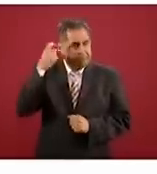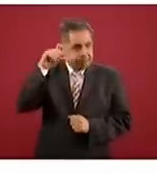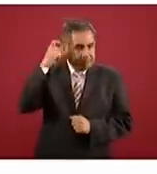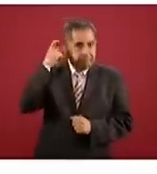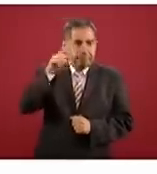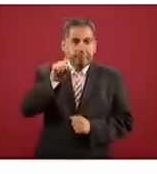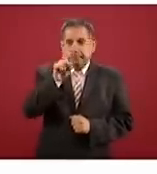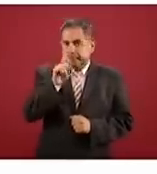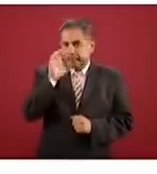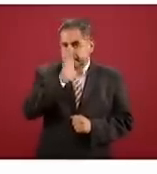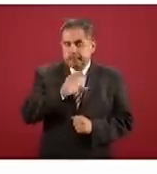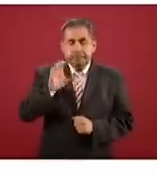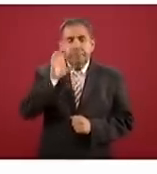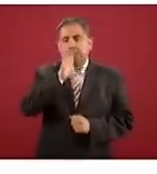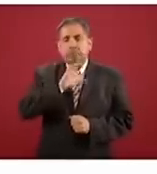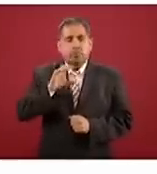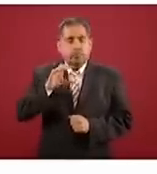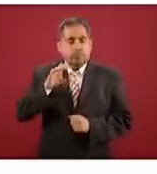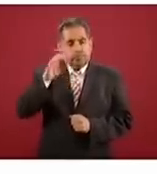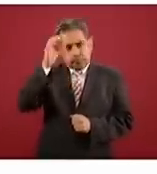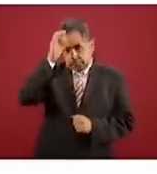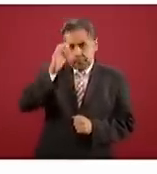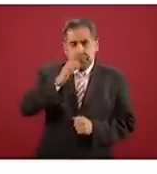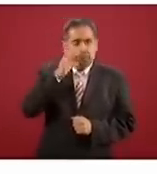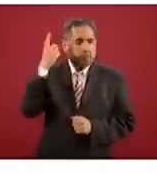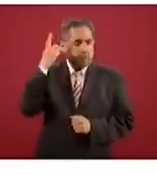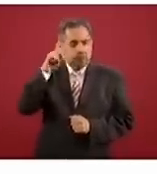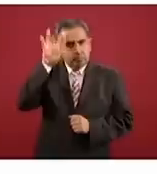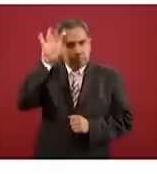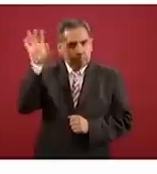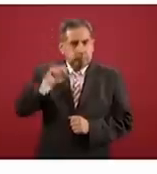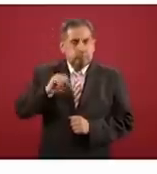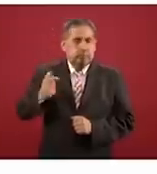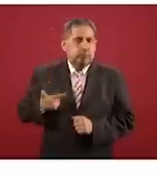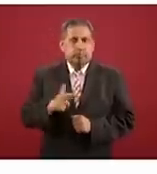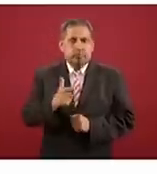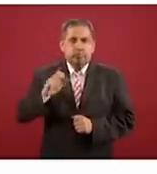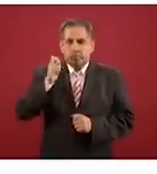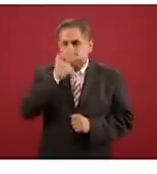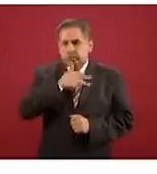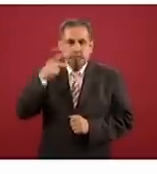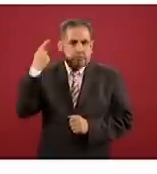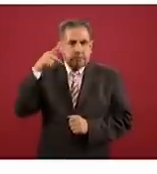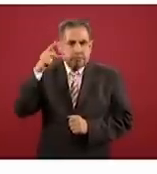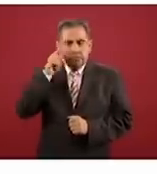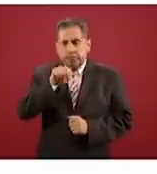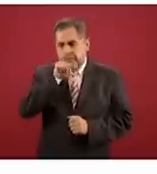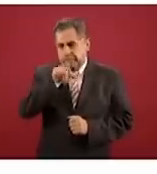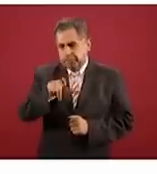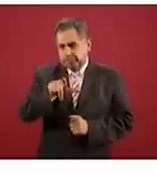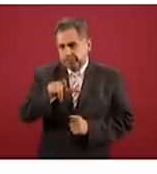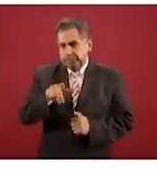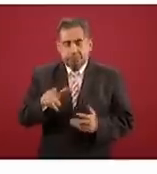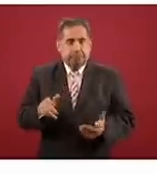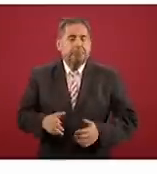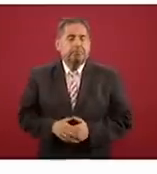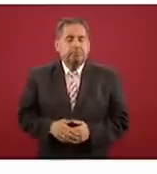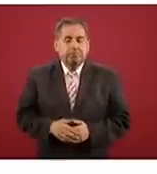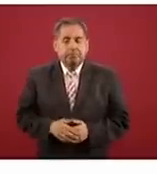Querétaro, Aguascalientes, Coahuila, Durango, Morelos, Guanajuato, Chihuahua, Puebla, Jalisco. Aquí